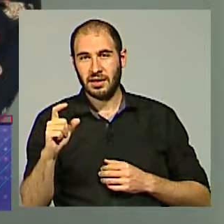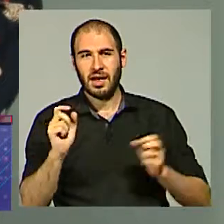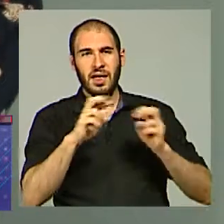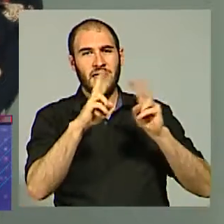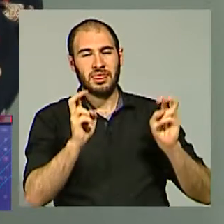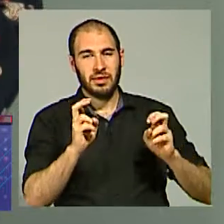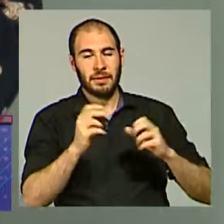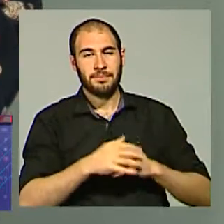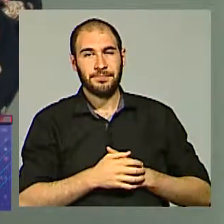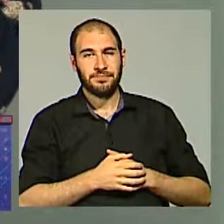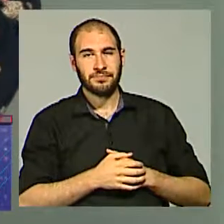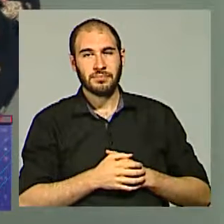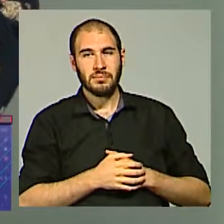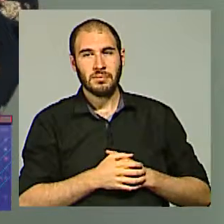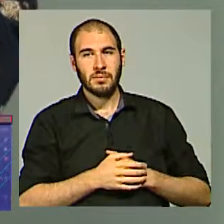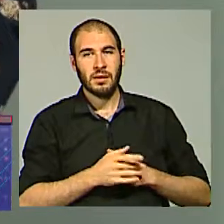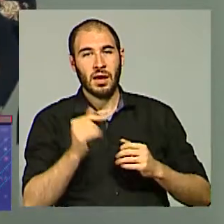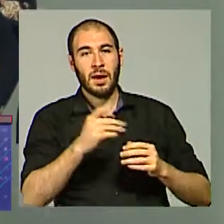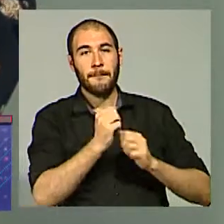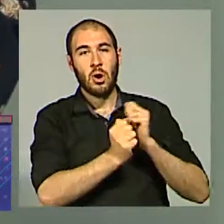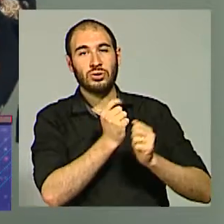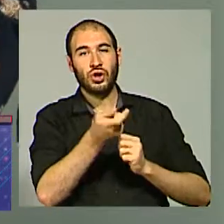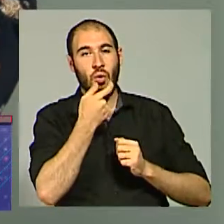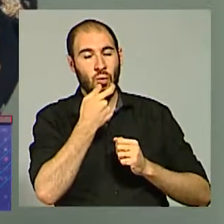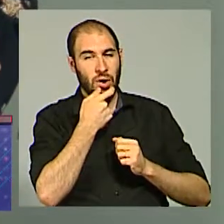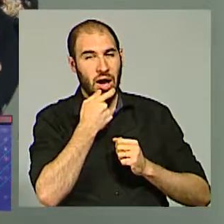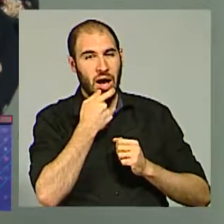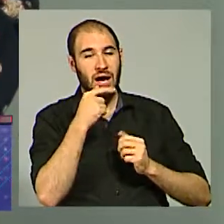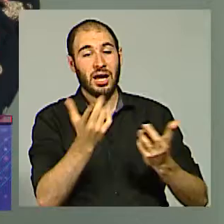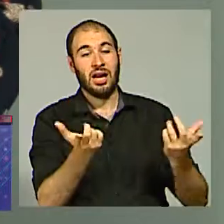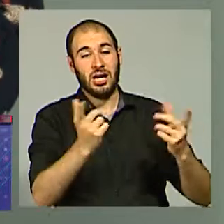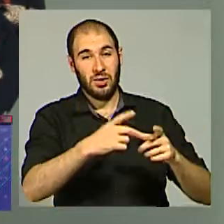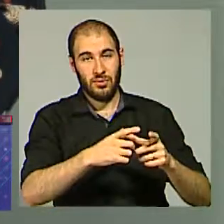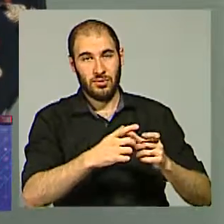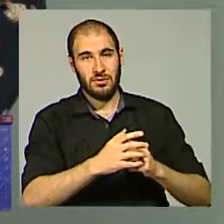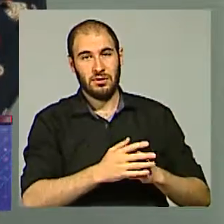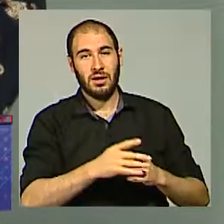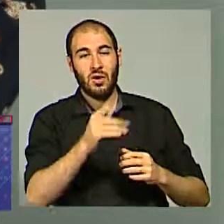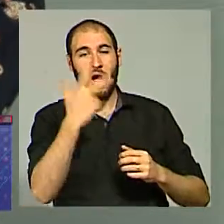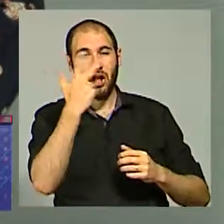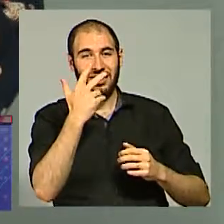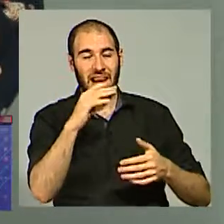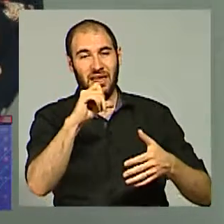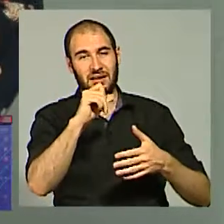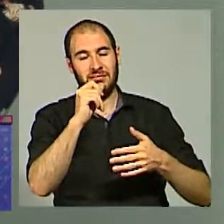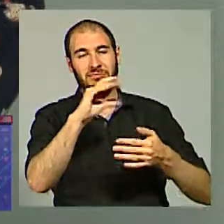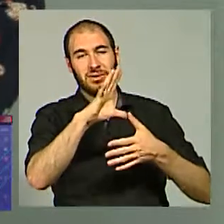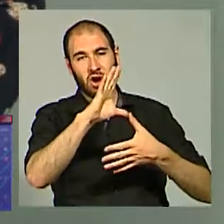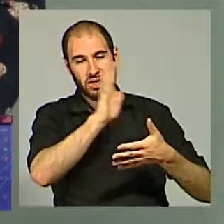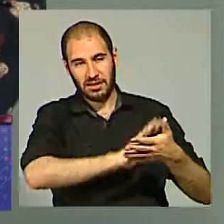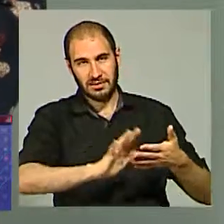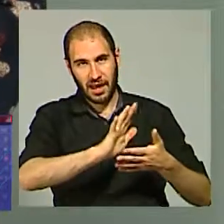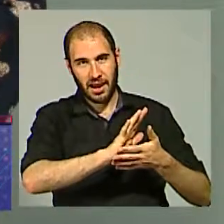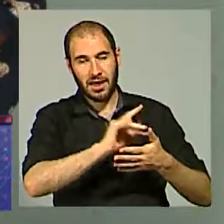respecto puntualmente a lo que tiene que ver con la producción de la uva en una reunión que se realizó justamente en el hotel inter-continental un hotel en